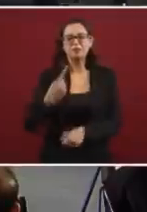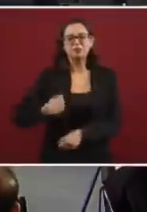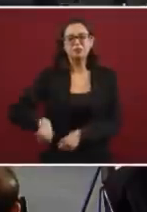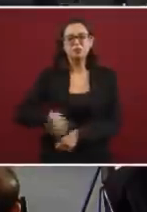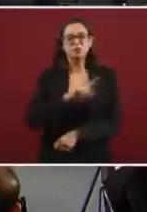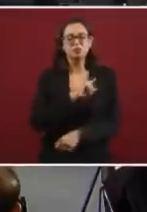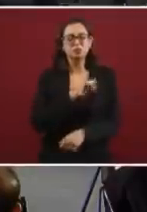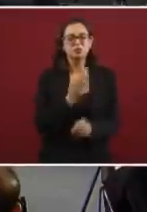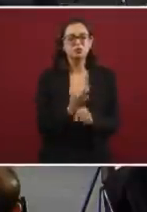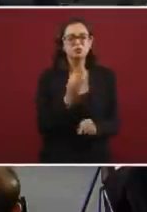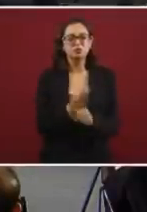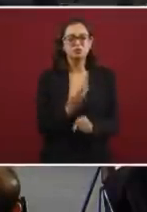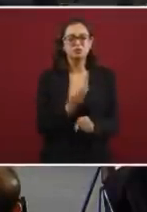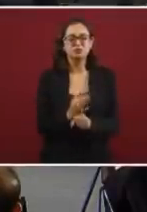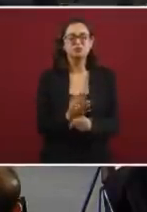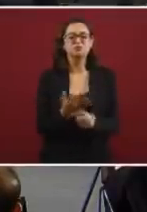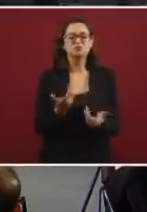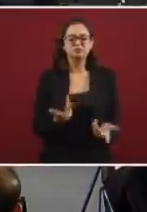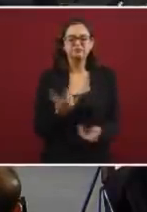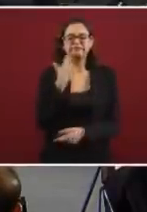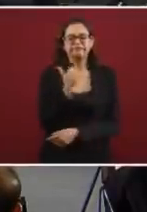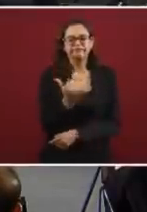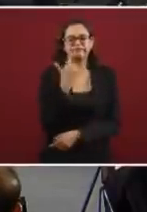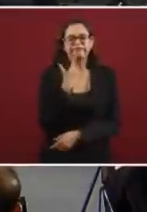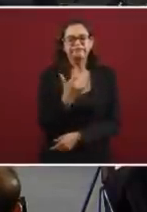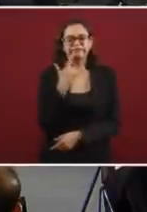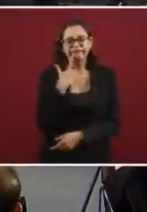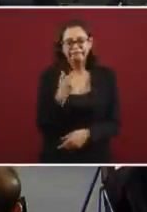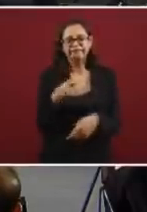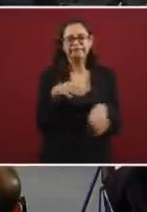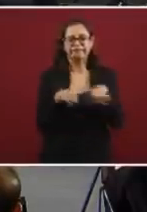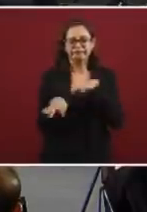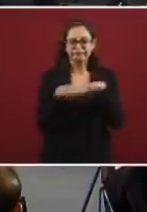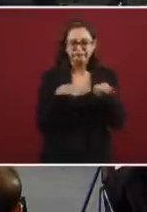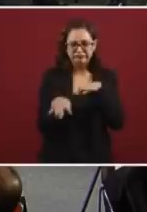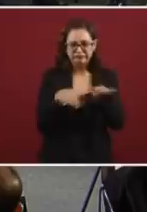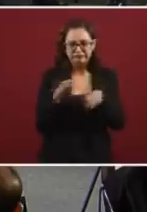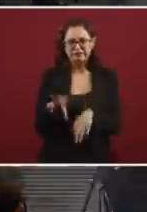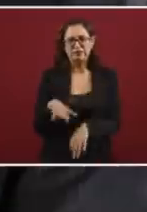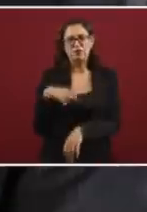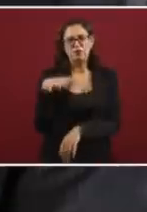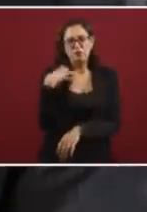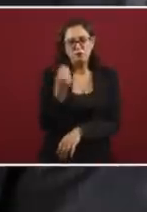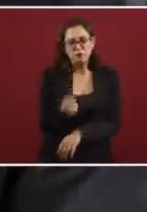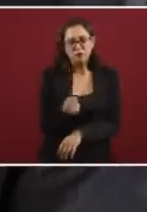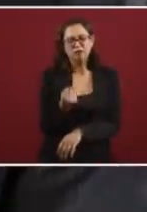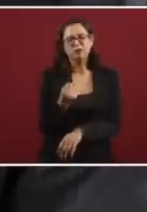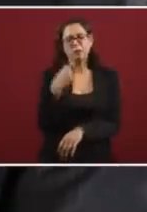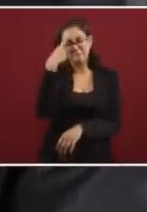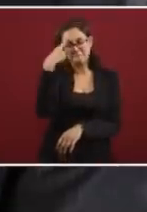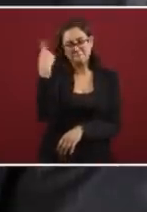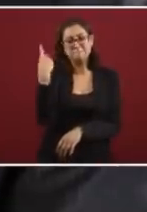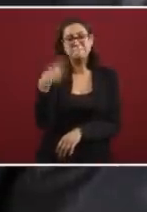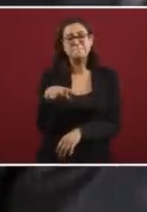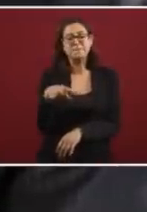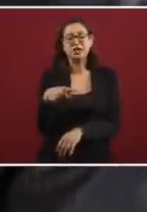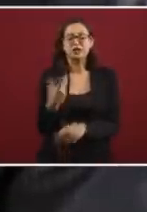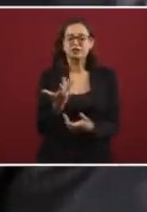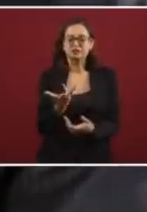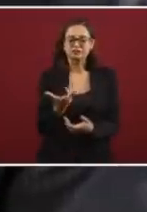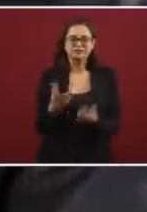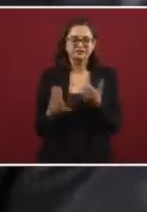haciendo un trabajo un esfuerzo mayor para no